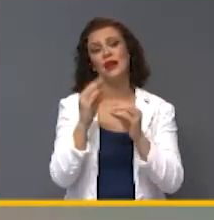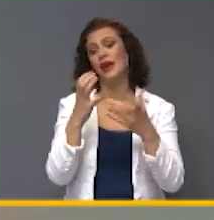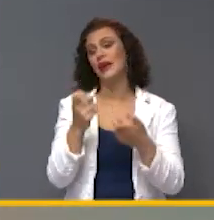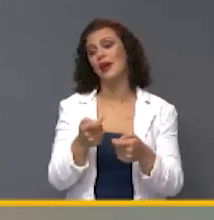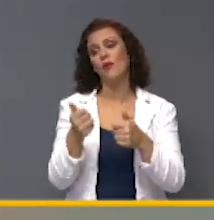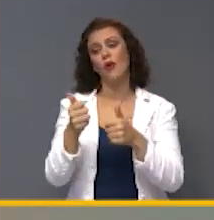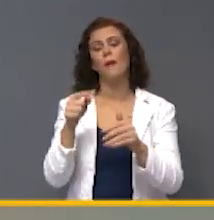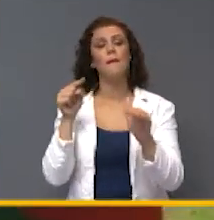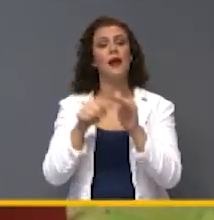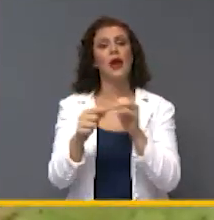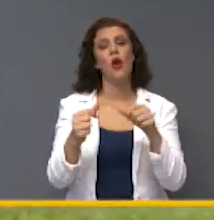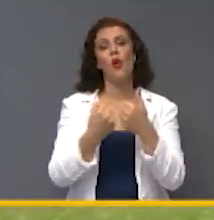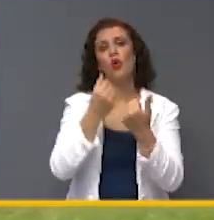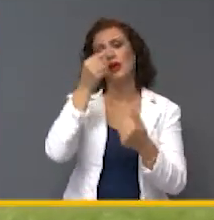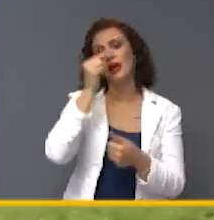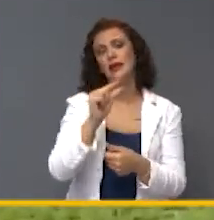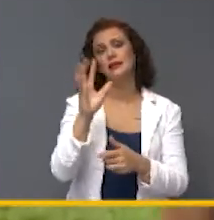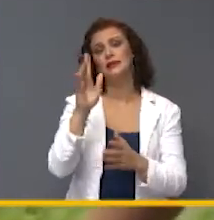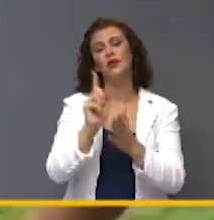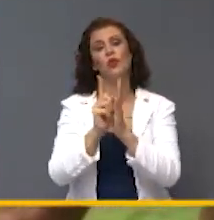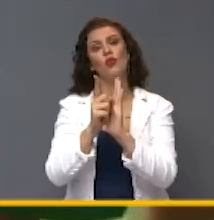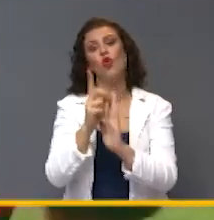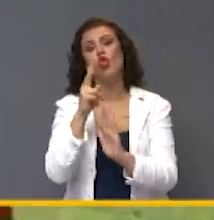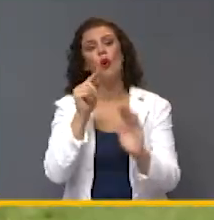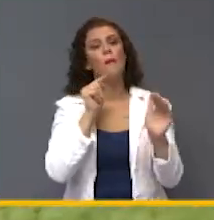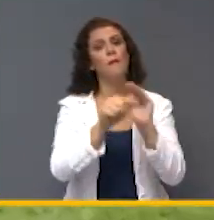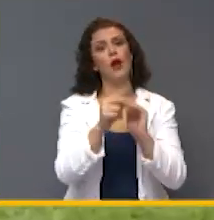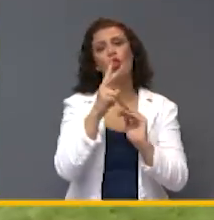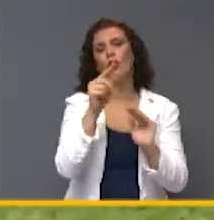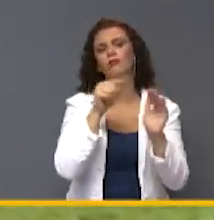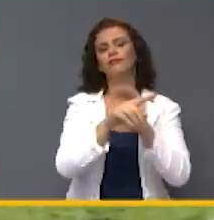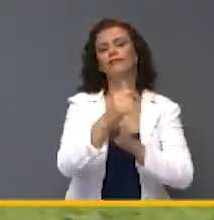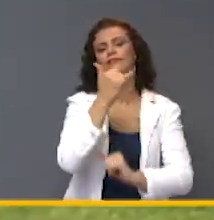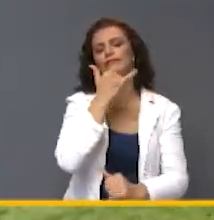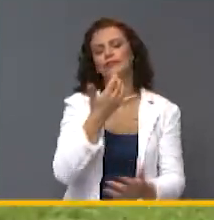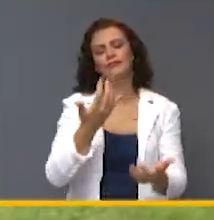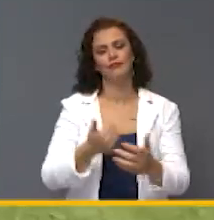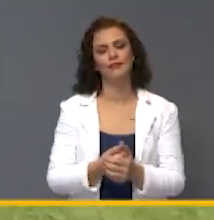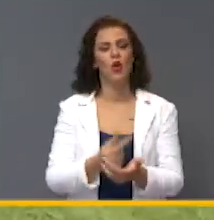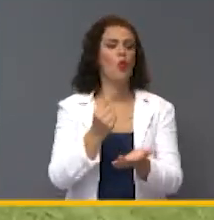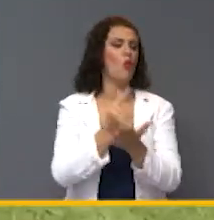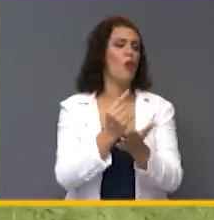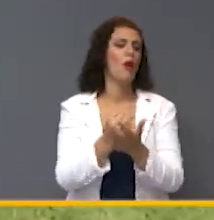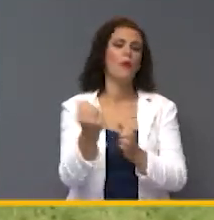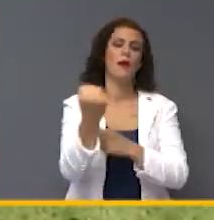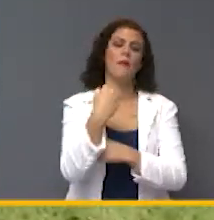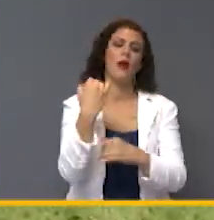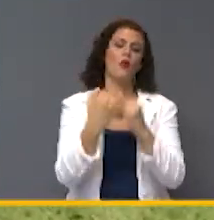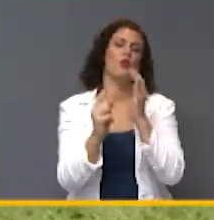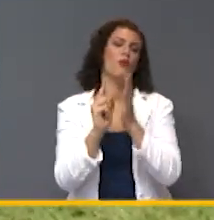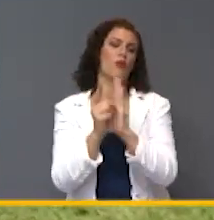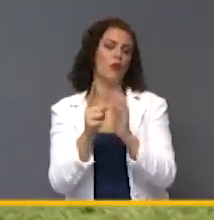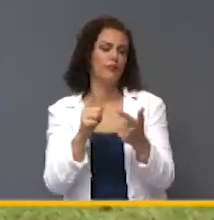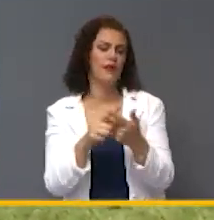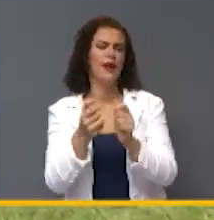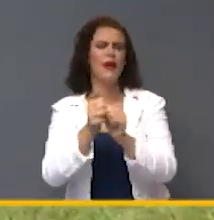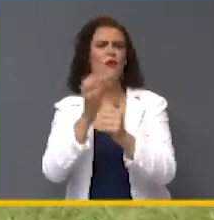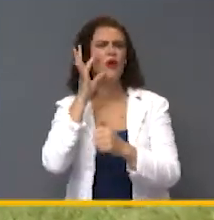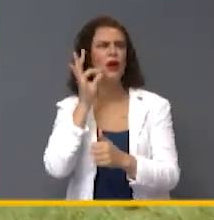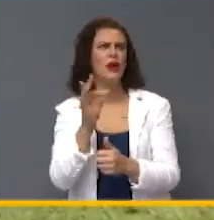penal contra Grecia, pero en 5 minutos tenemos 2 penales y botamos los 2 penales. Guadalupe nos gana en el último minuto, en Sporting